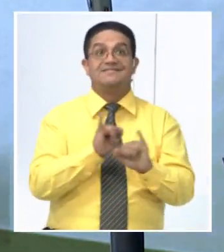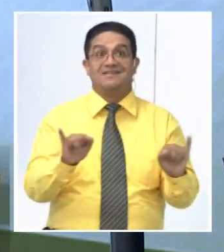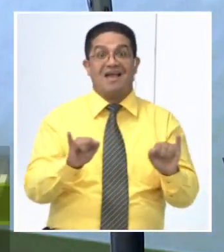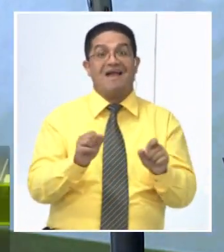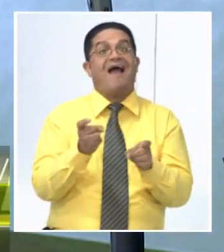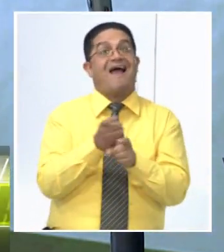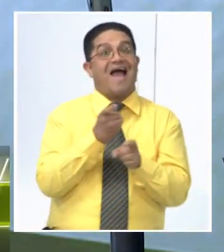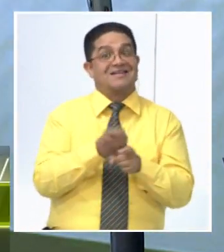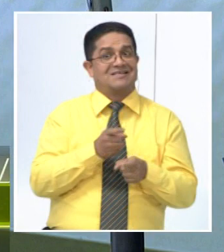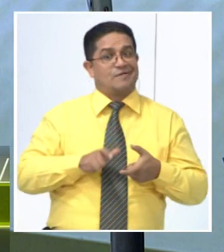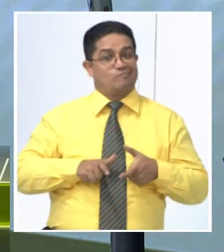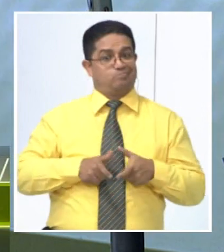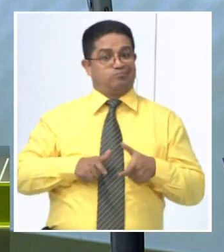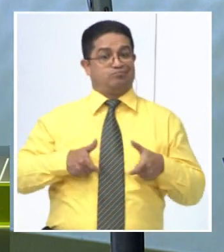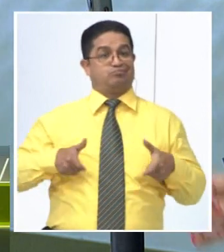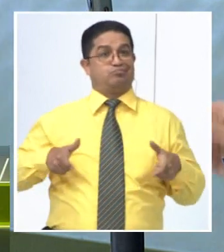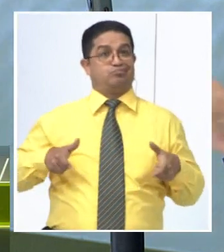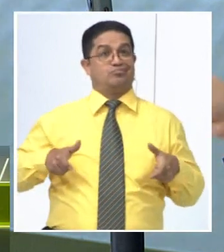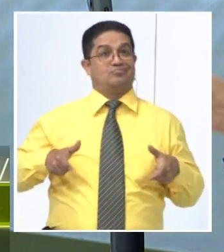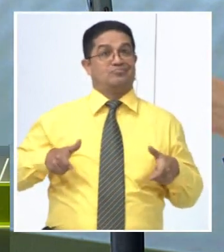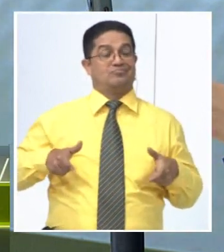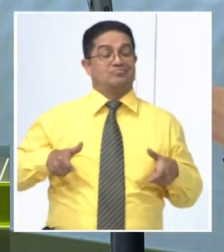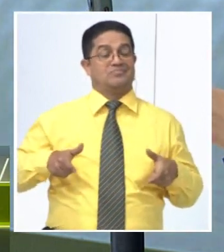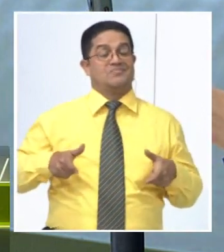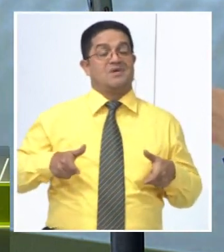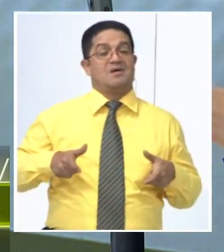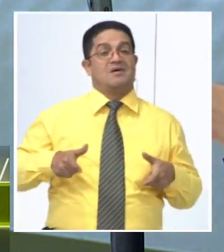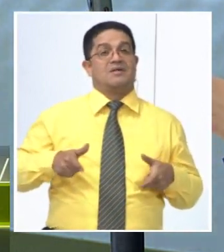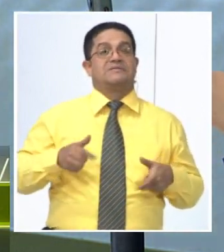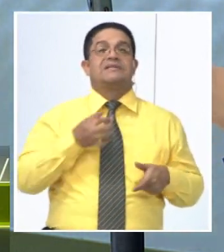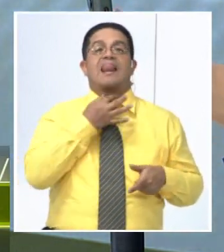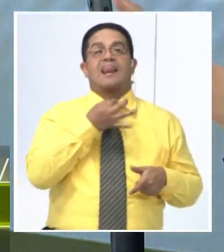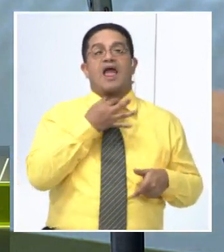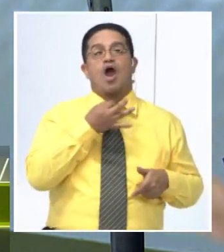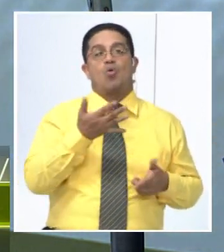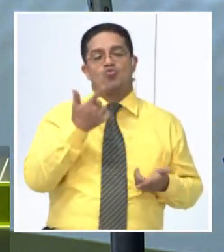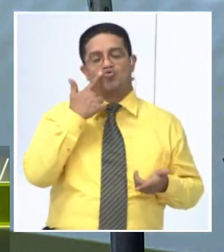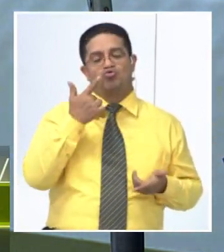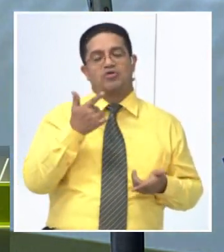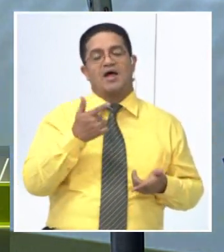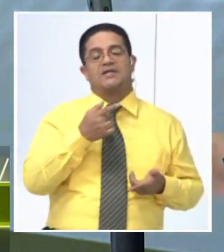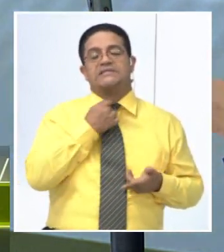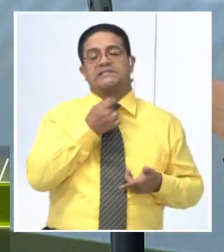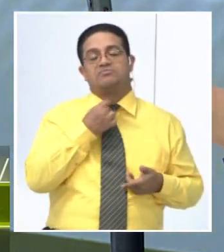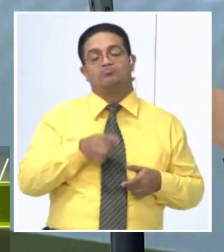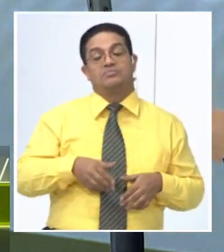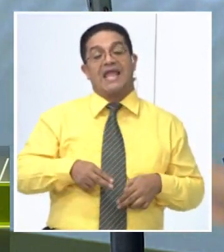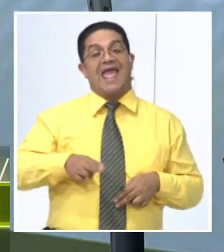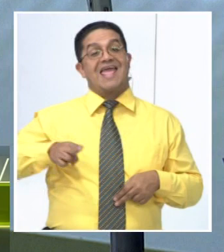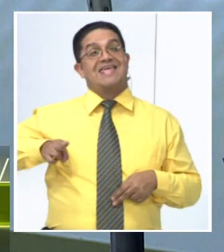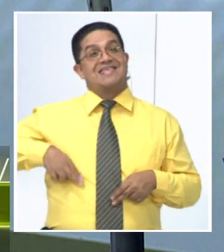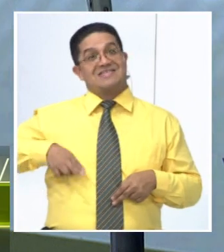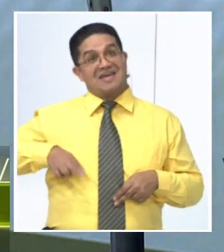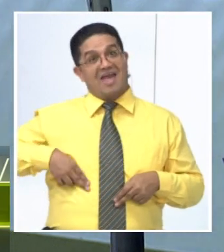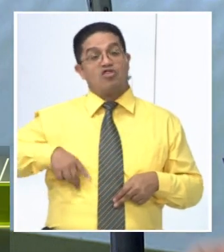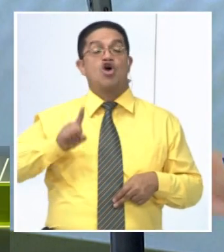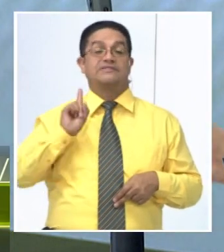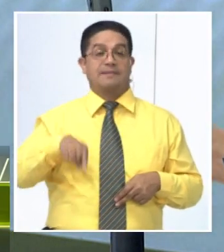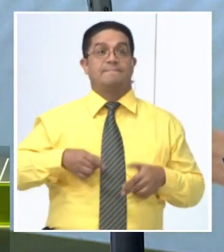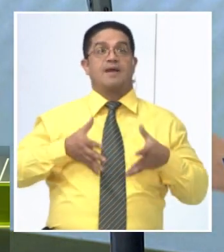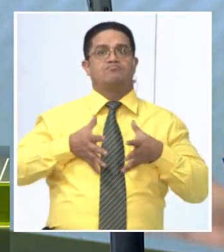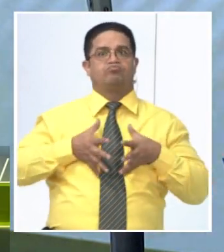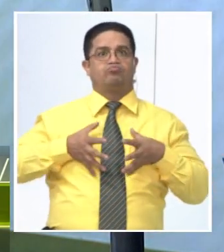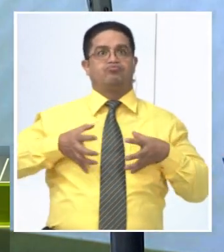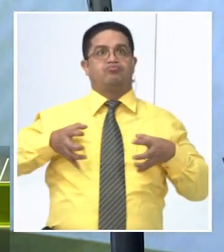del área local, las células tumorales preferiblemente tienen predilección hacia el hígado y hacia el pulmón.